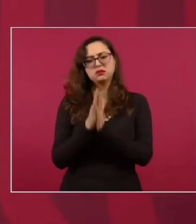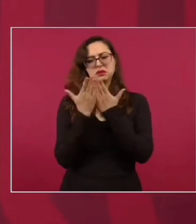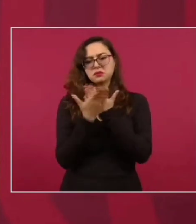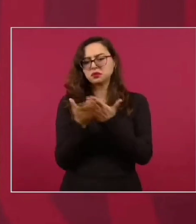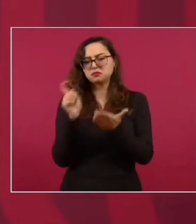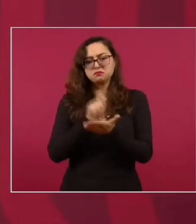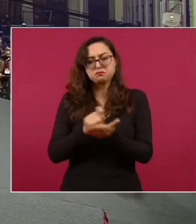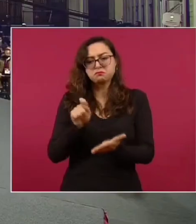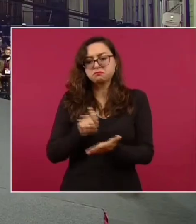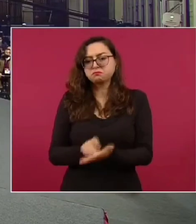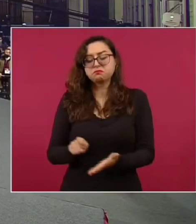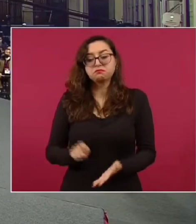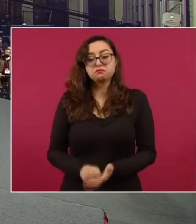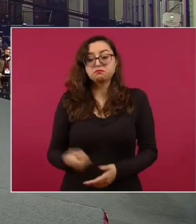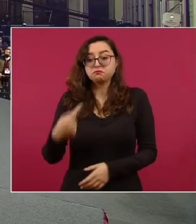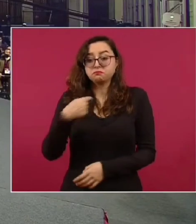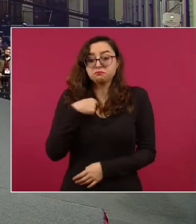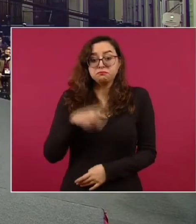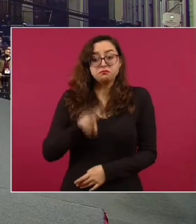desaparezco.